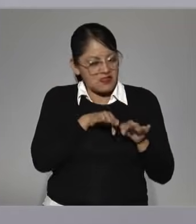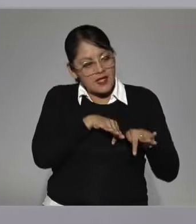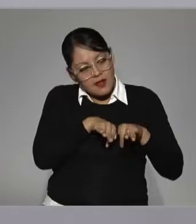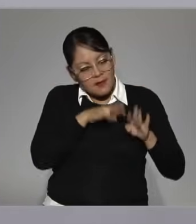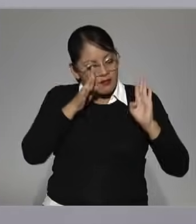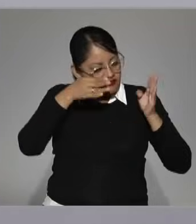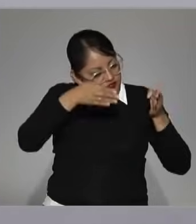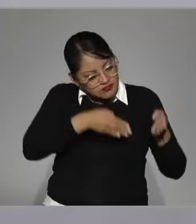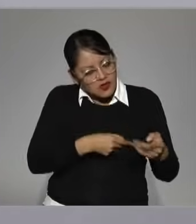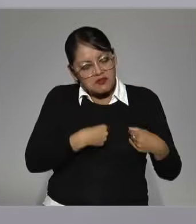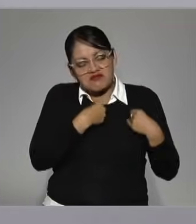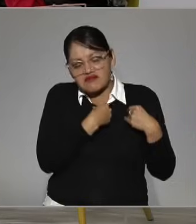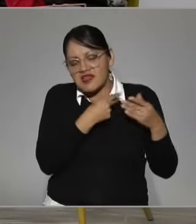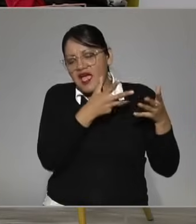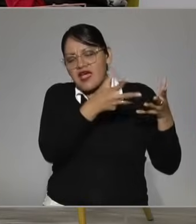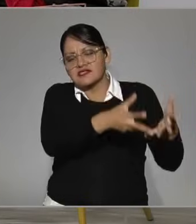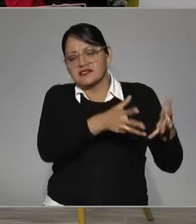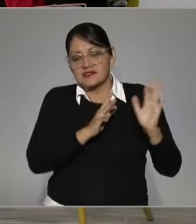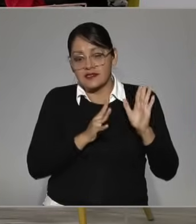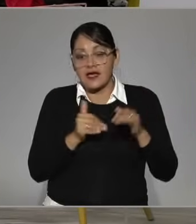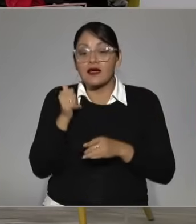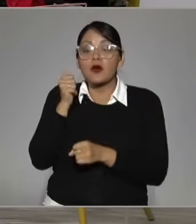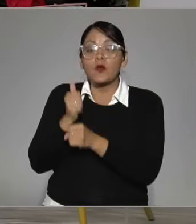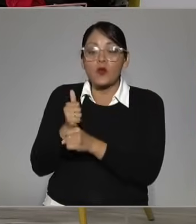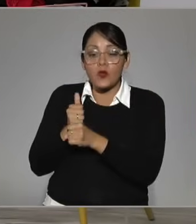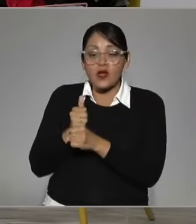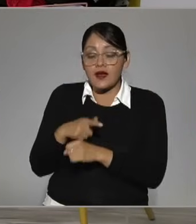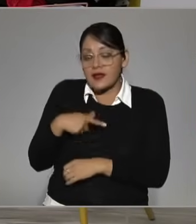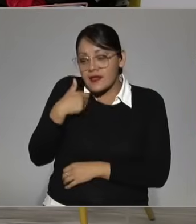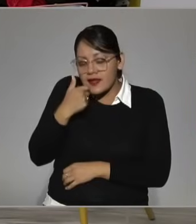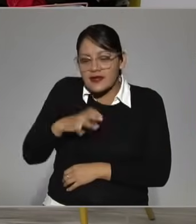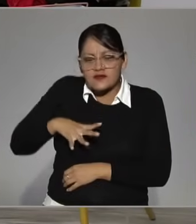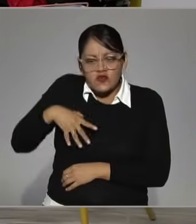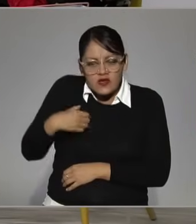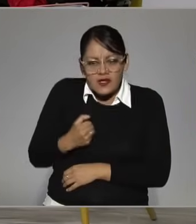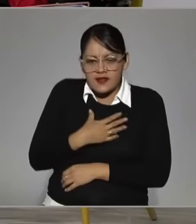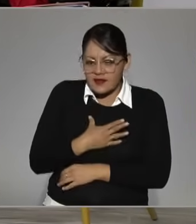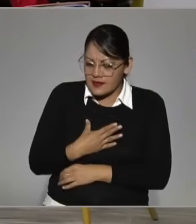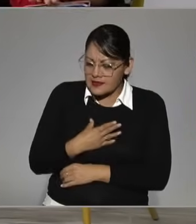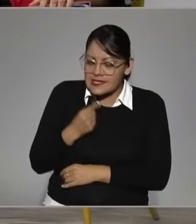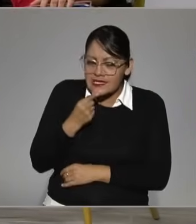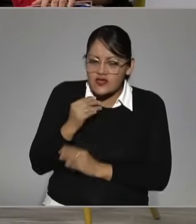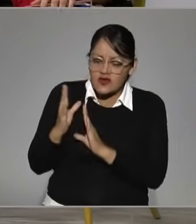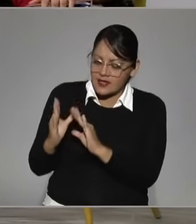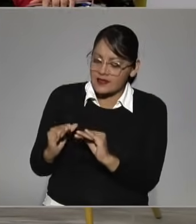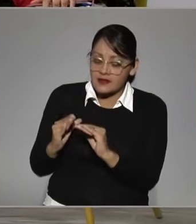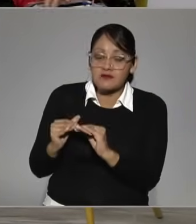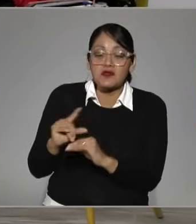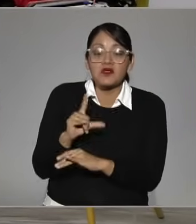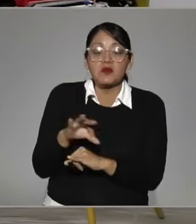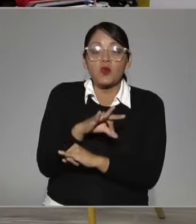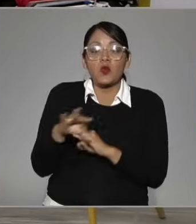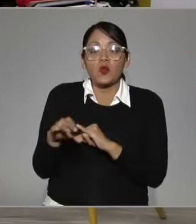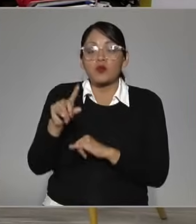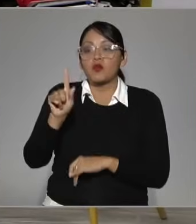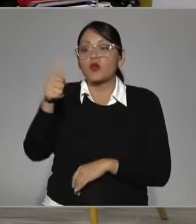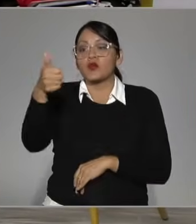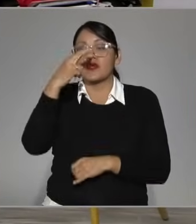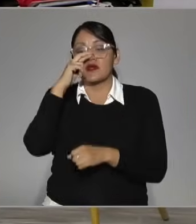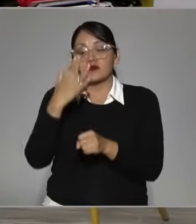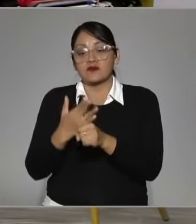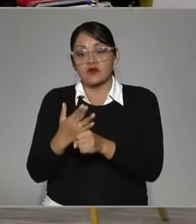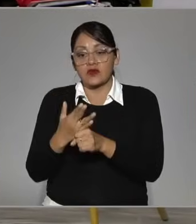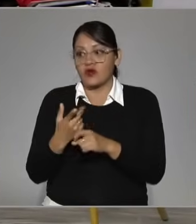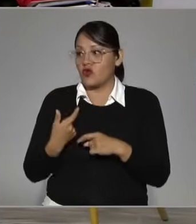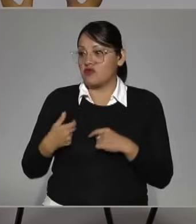la vida o en lo que sea que estén. Los abuelos intentan hacer lo que pueden, pero al final hay alguien más por allá que se hace cargo o